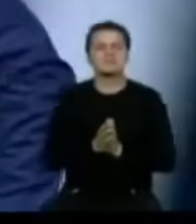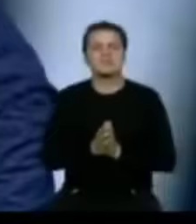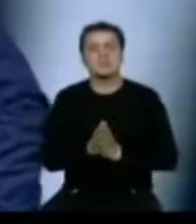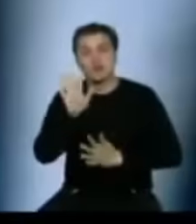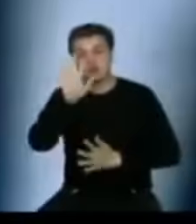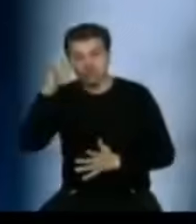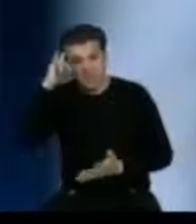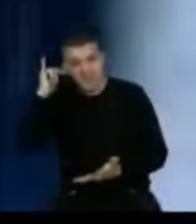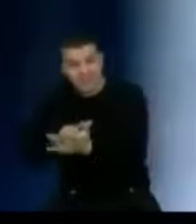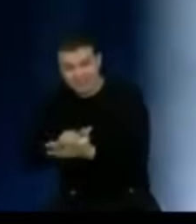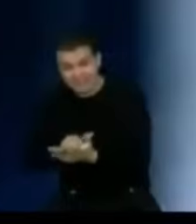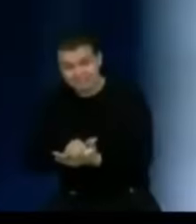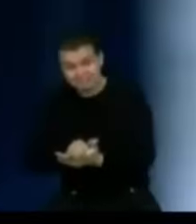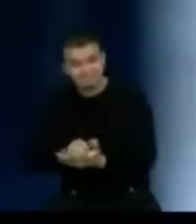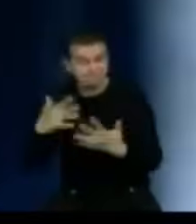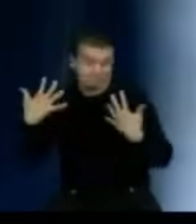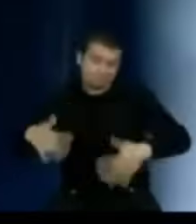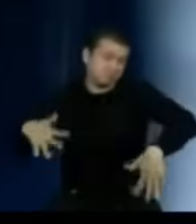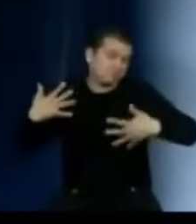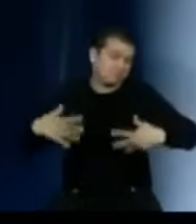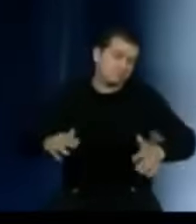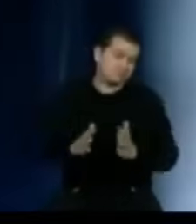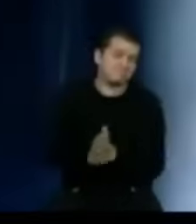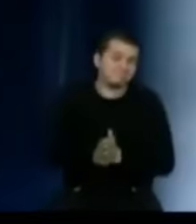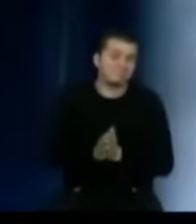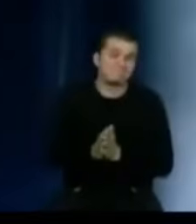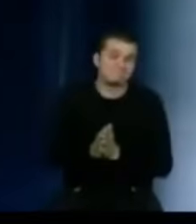Si usted creyera esto,